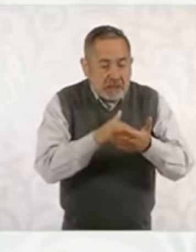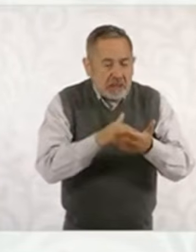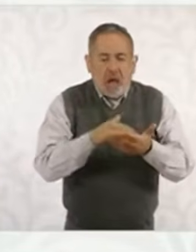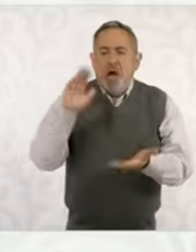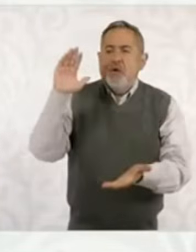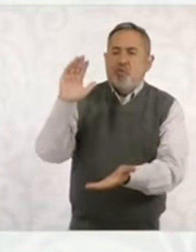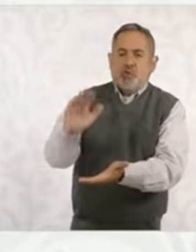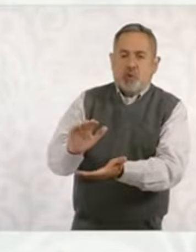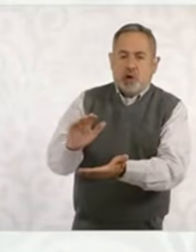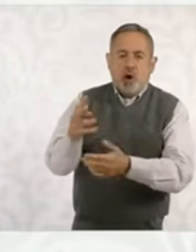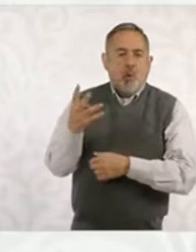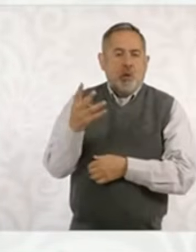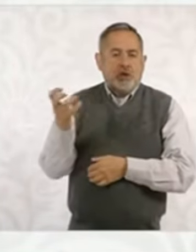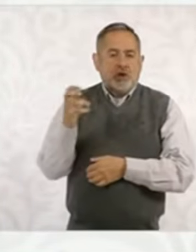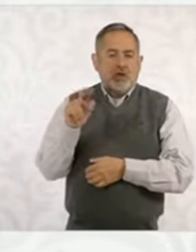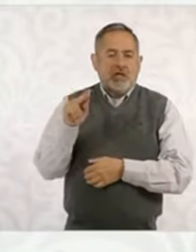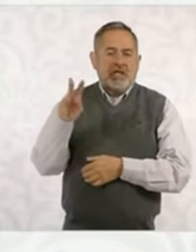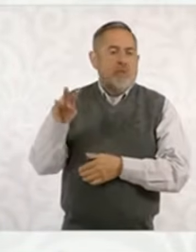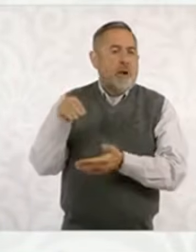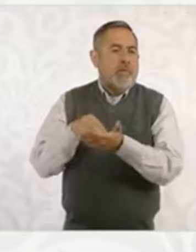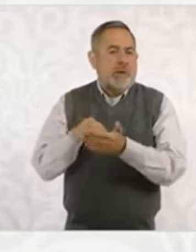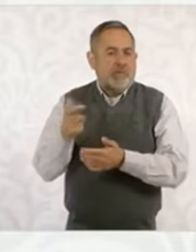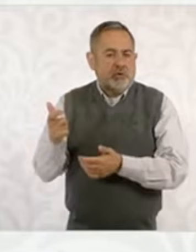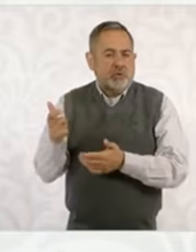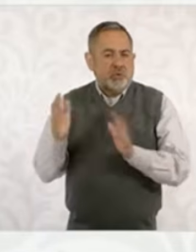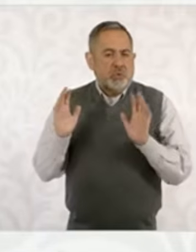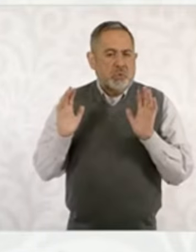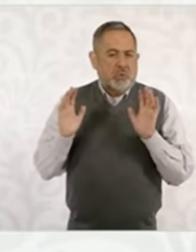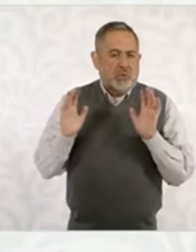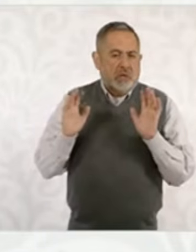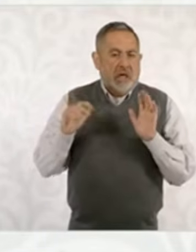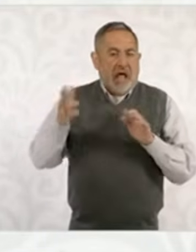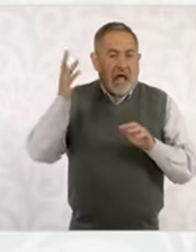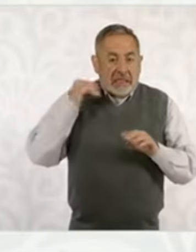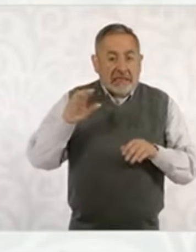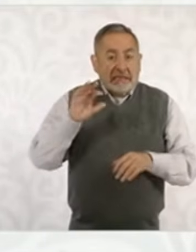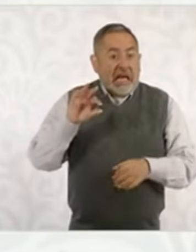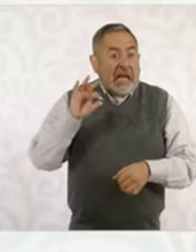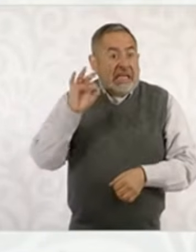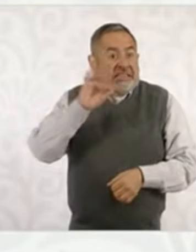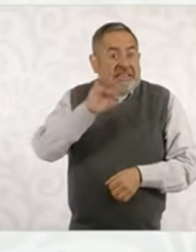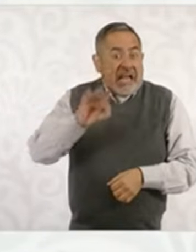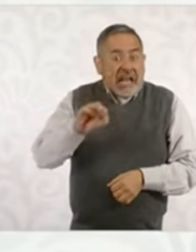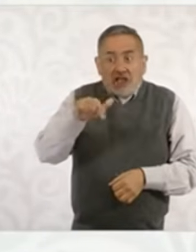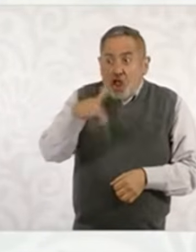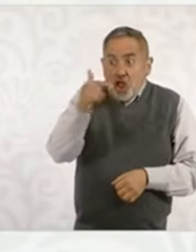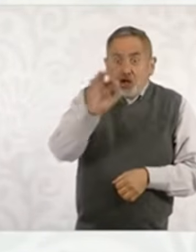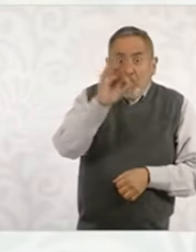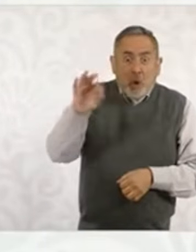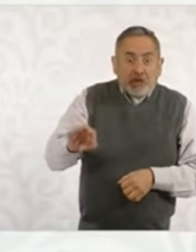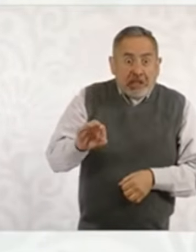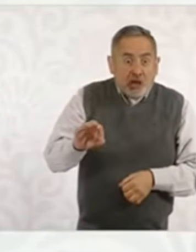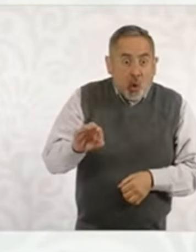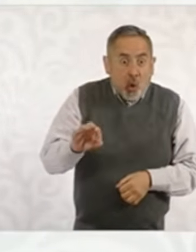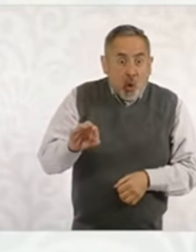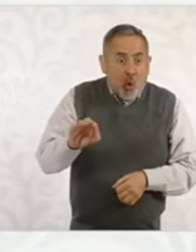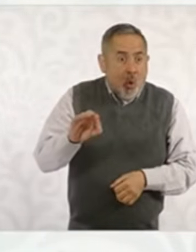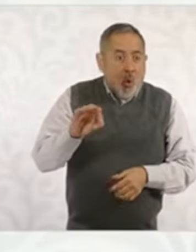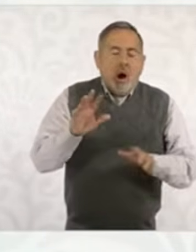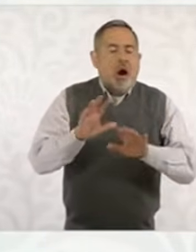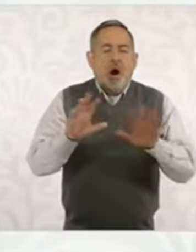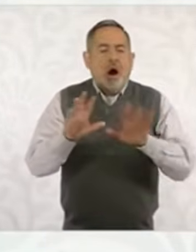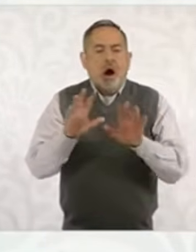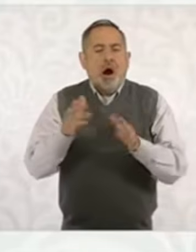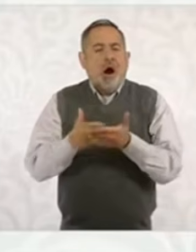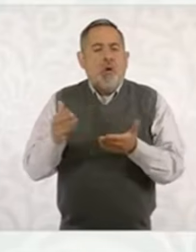debe 489.000 pesos, tenía una tasa de interés del 12%, ahora nada